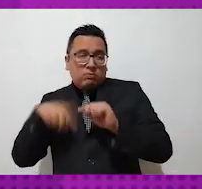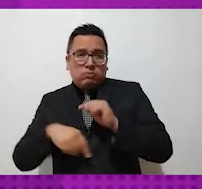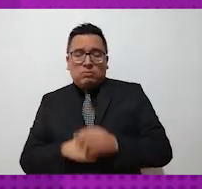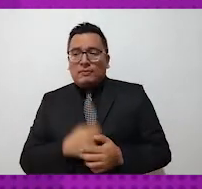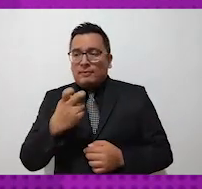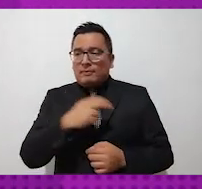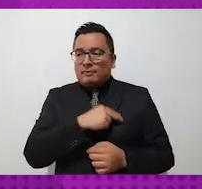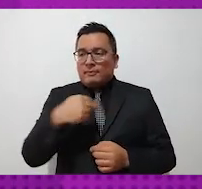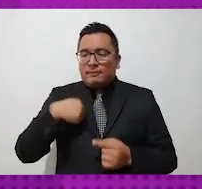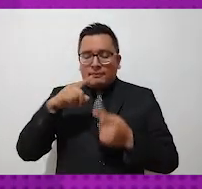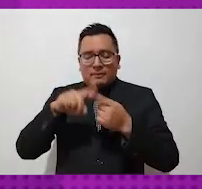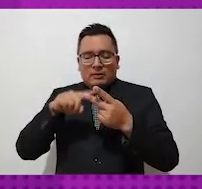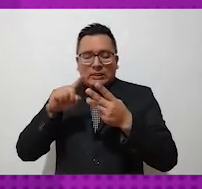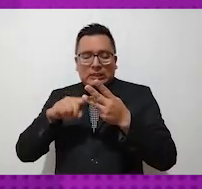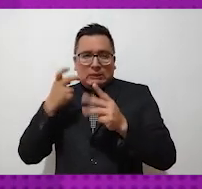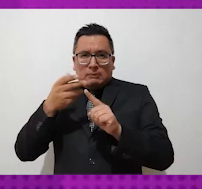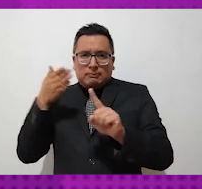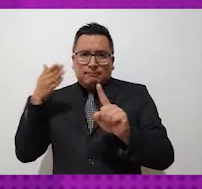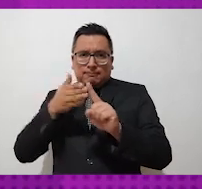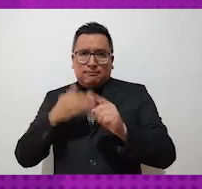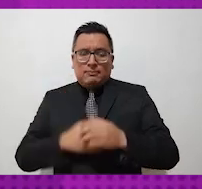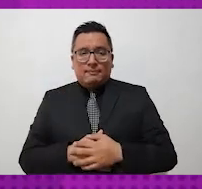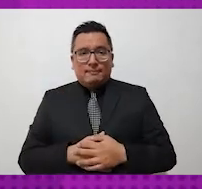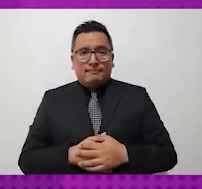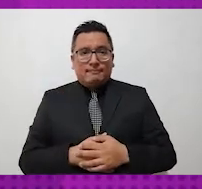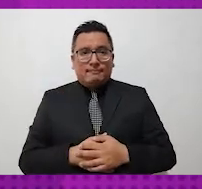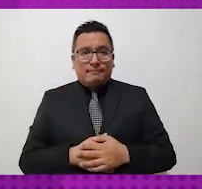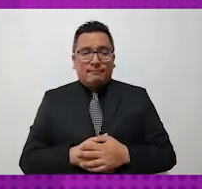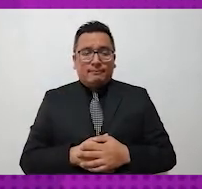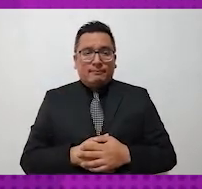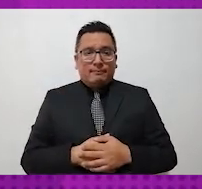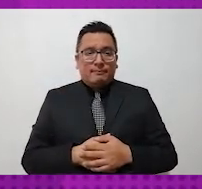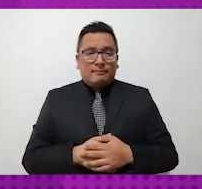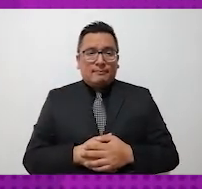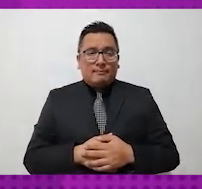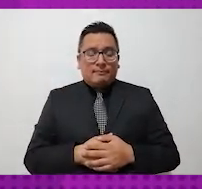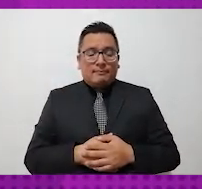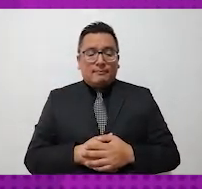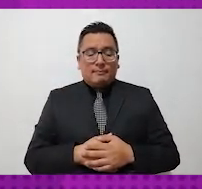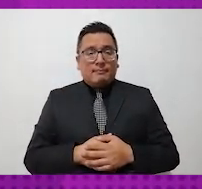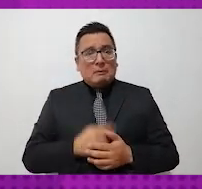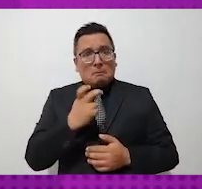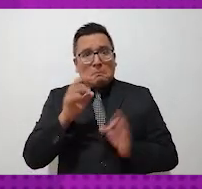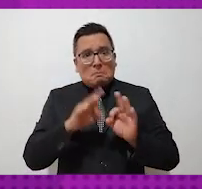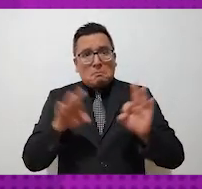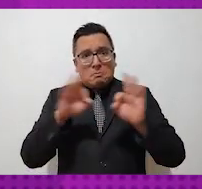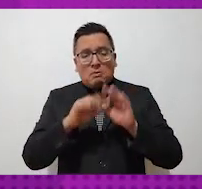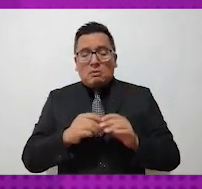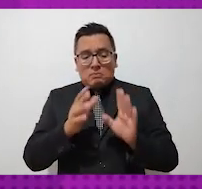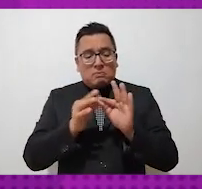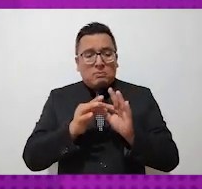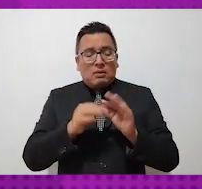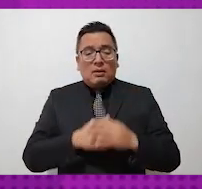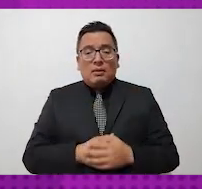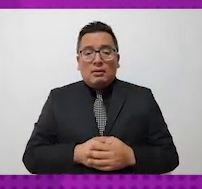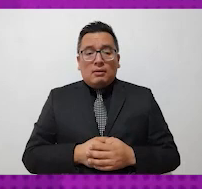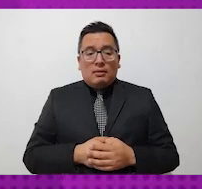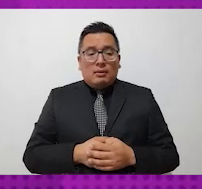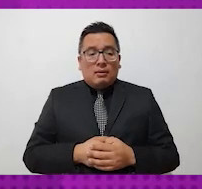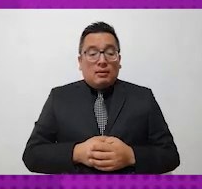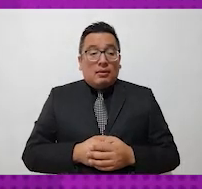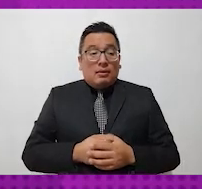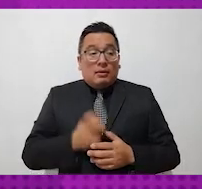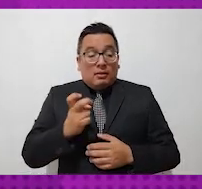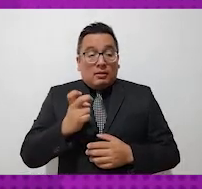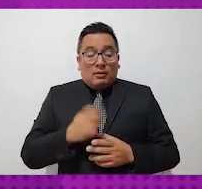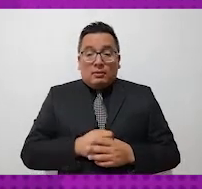los tres principales atribuciones que tiene la Contraloría, en términos generales, vaya. Es importante mencionar y señalar